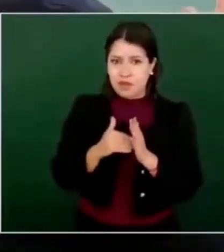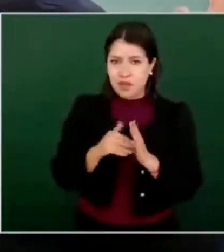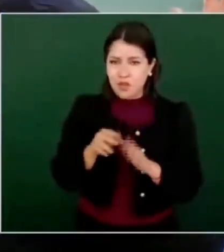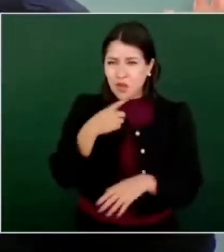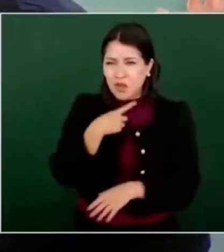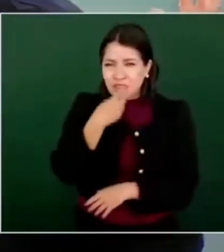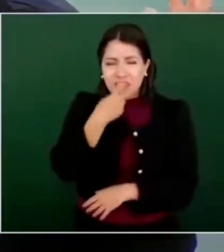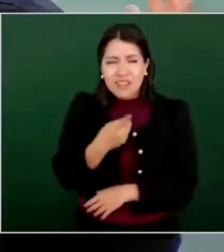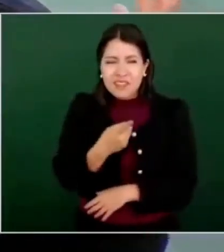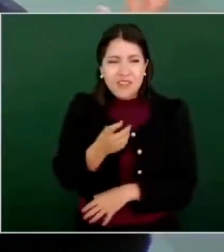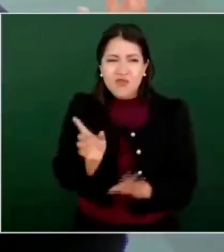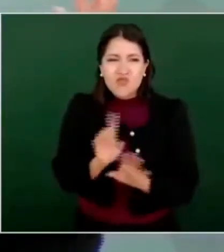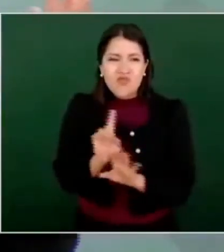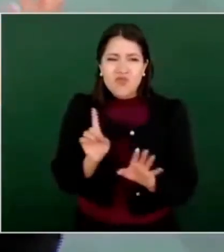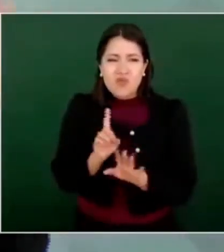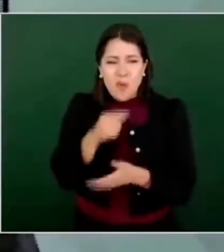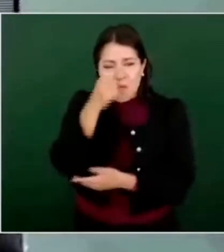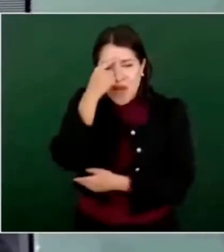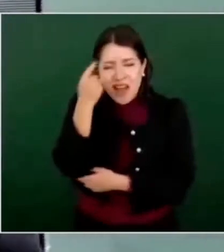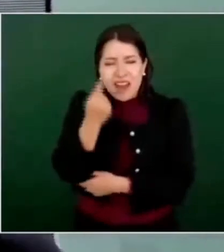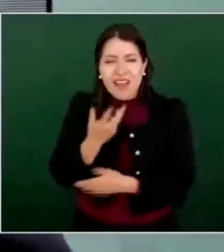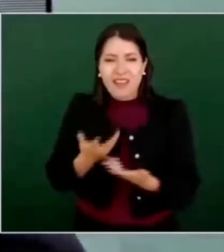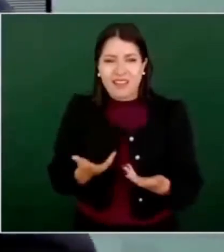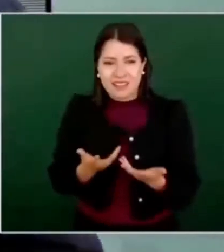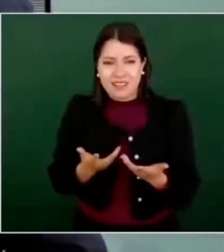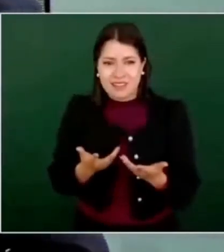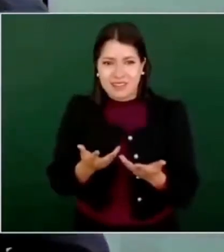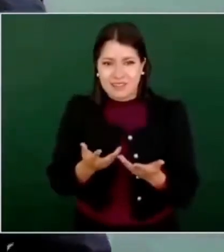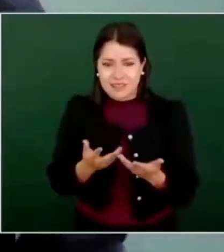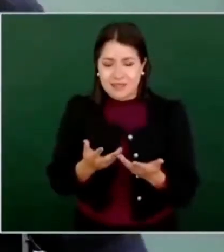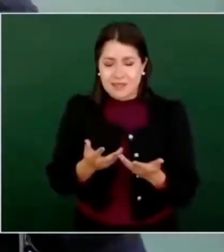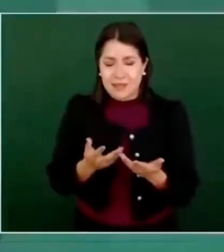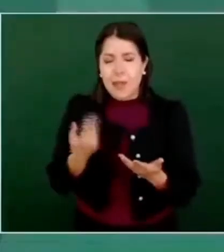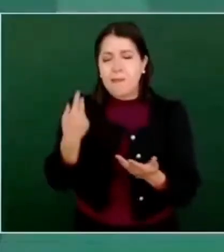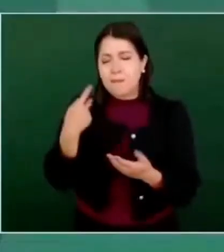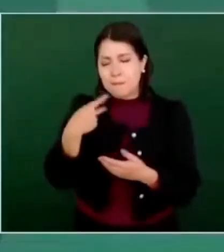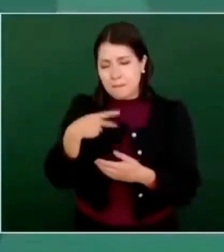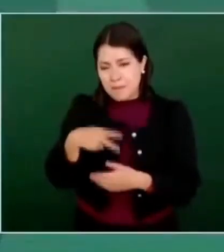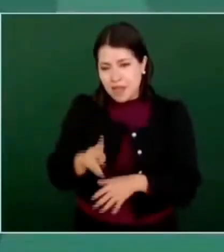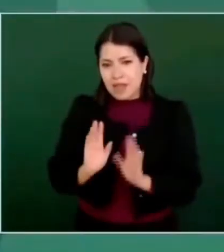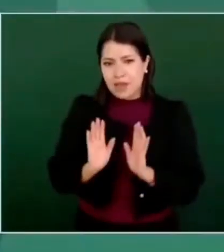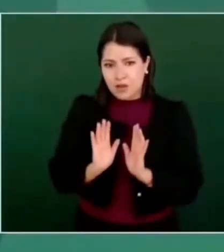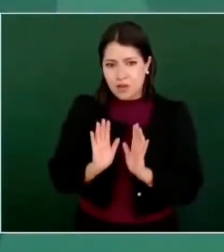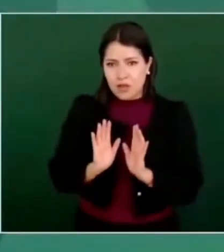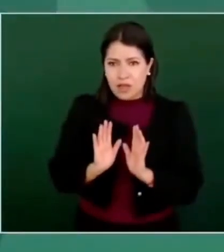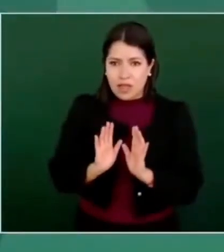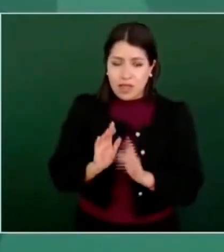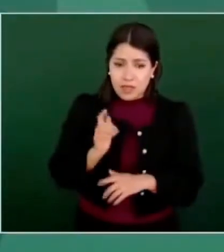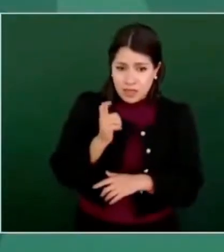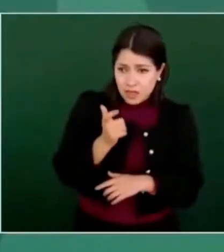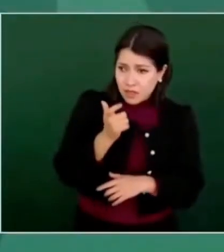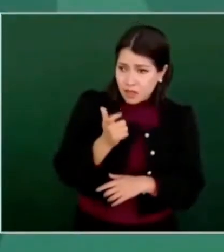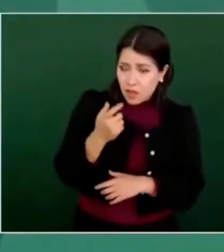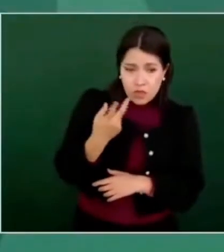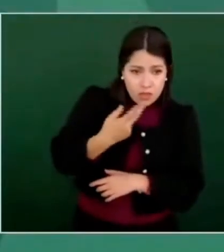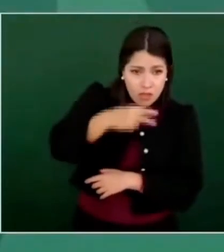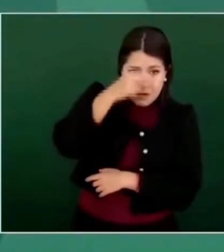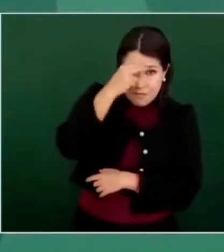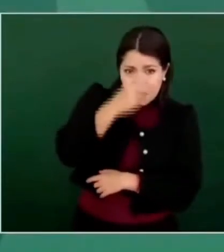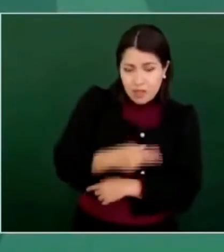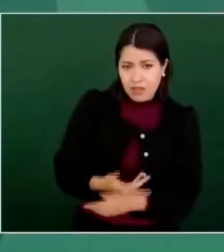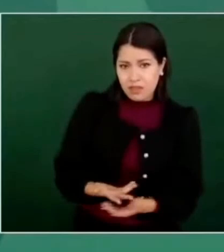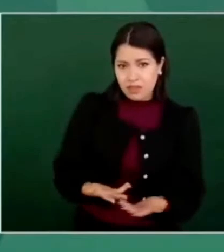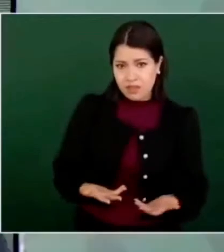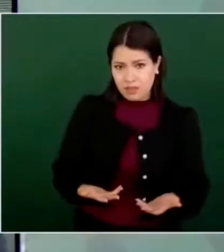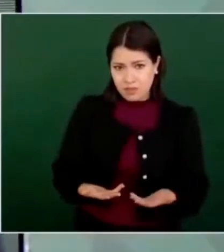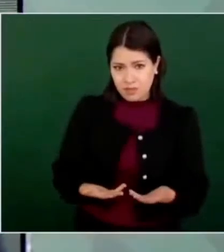decirles para que pero pues es dinero de una u otra manera de México, ¿no?